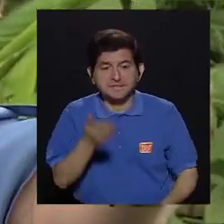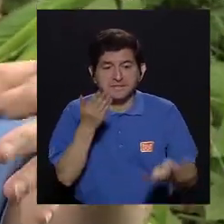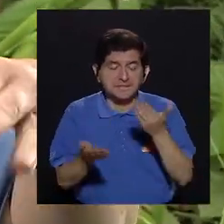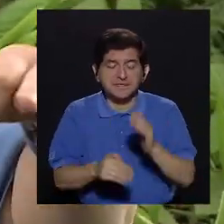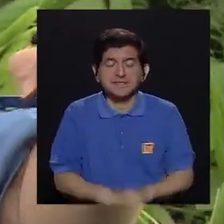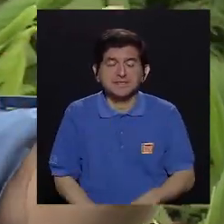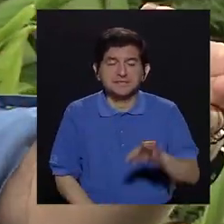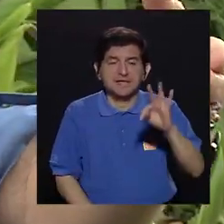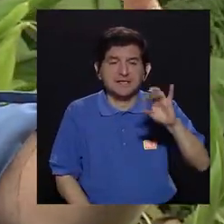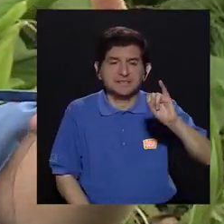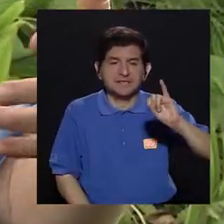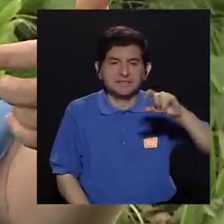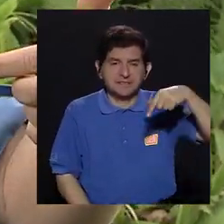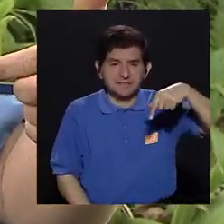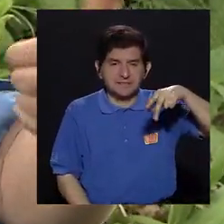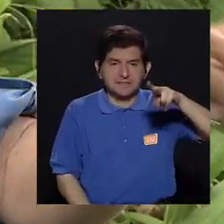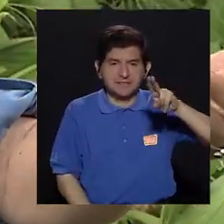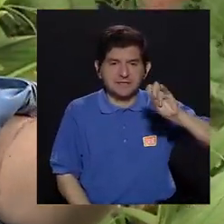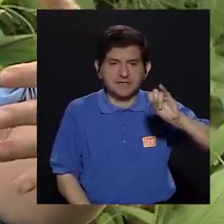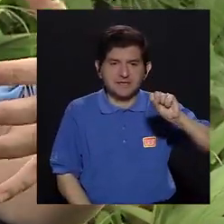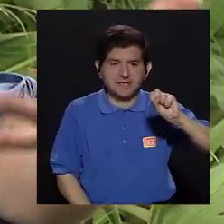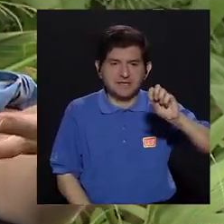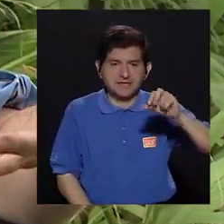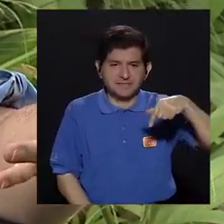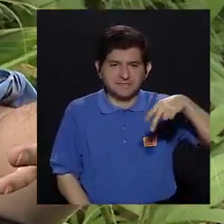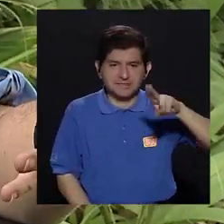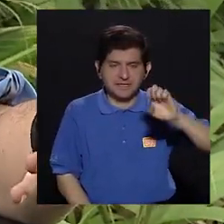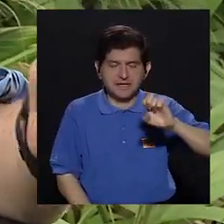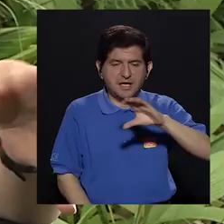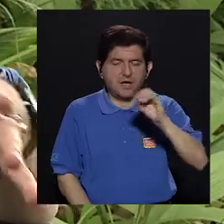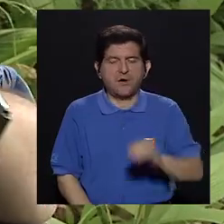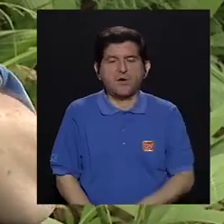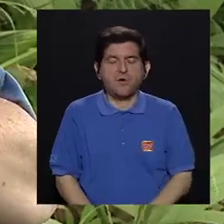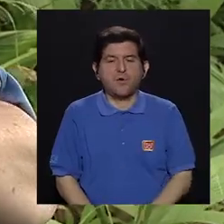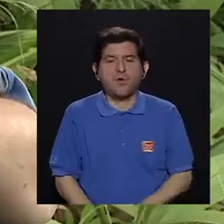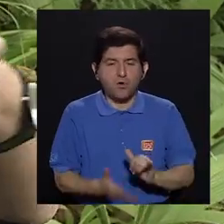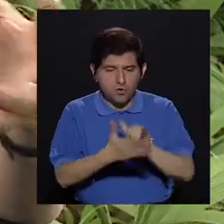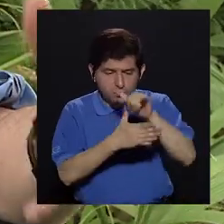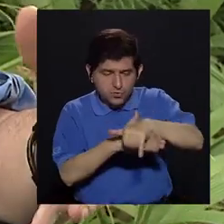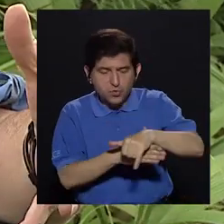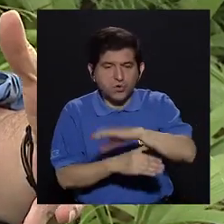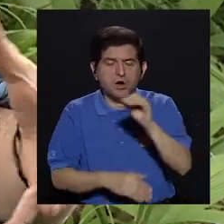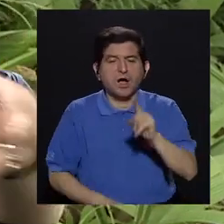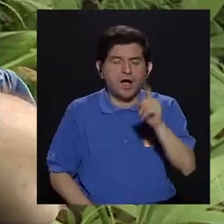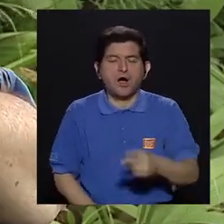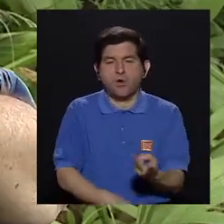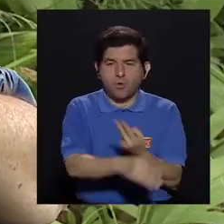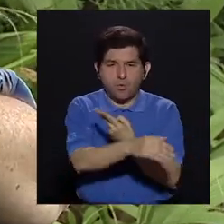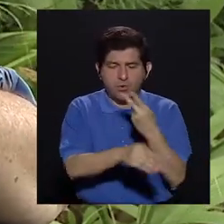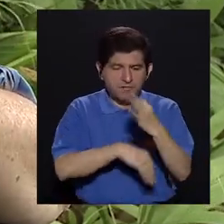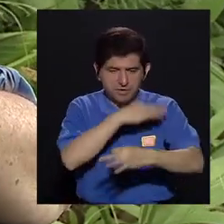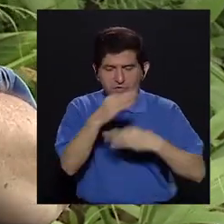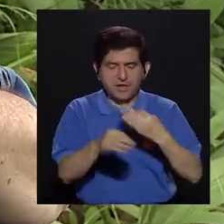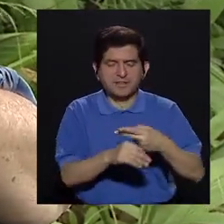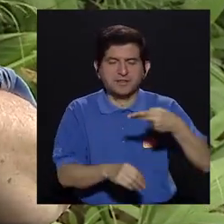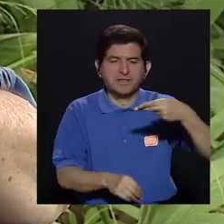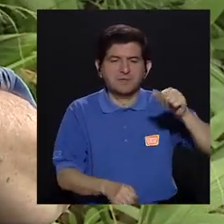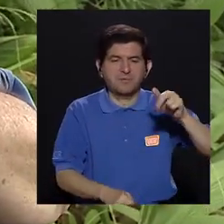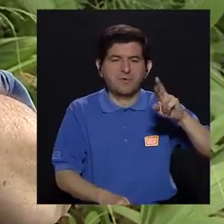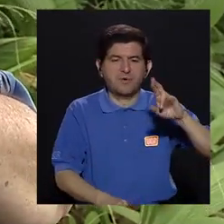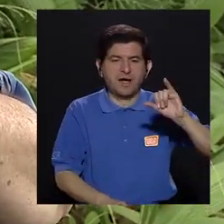con tiquisque, con yuca, con ñame, ¿verdad?, papa, con cereal o con una verdura harinosa,